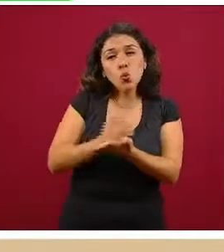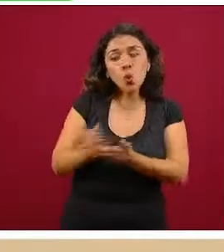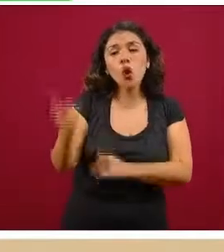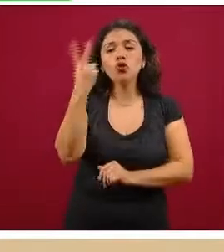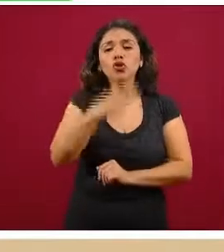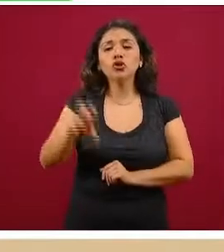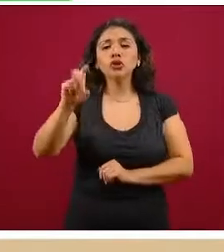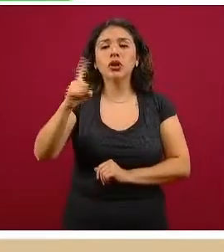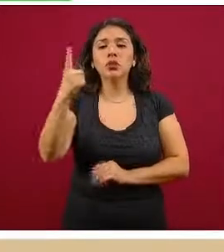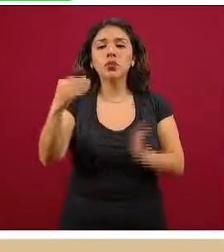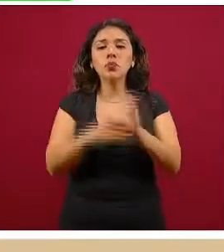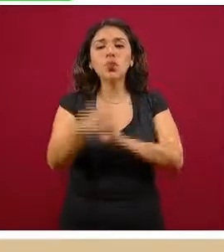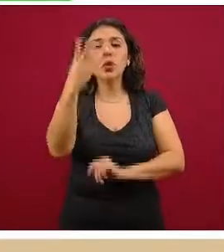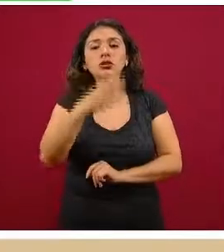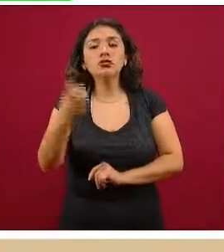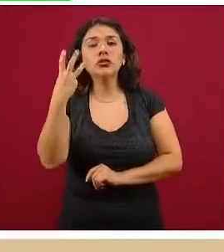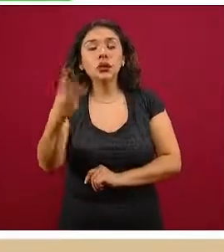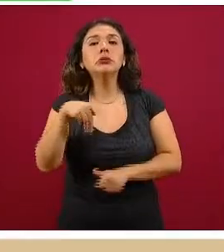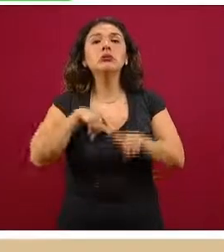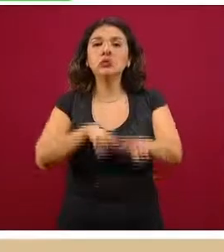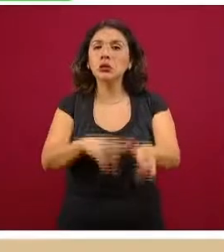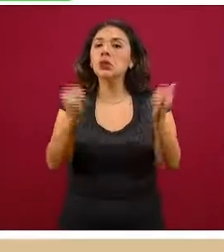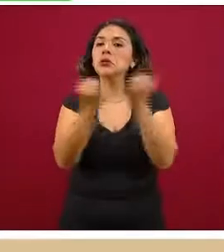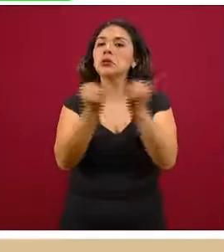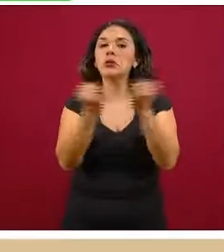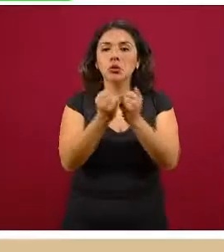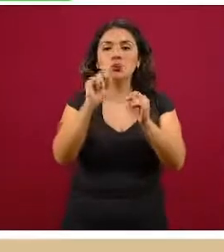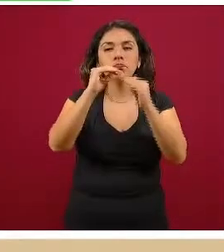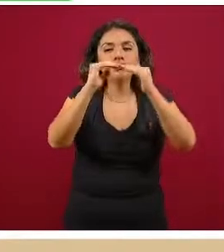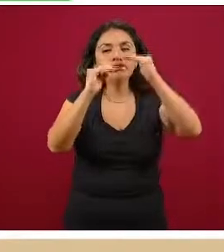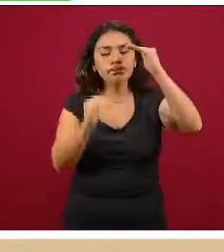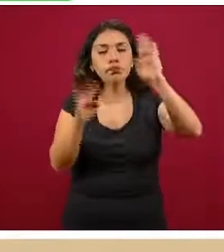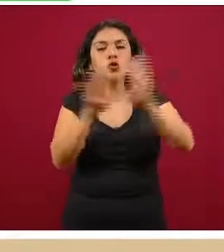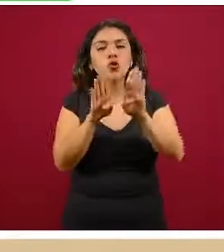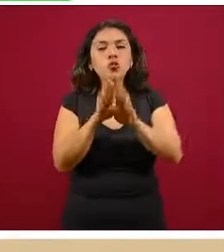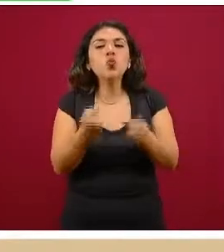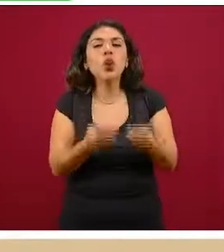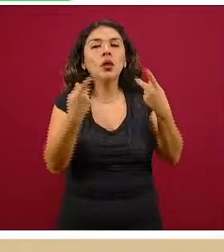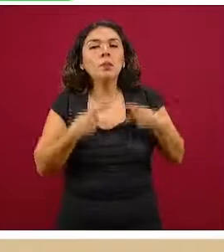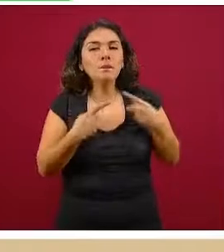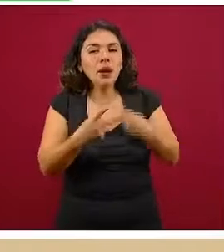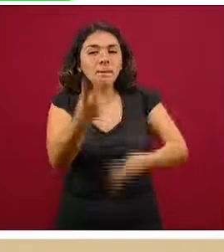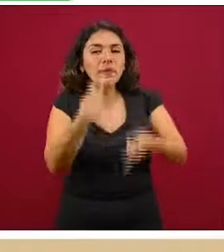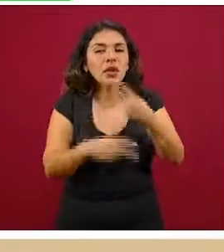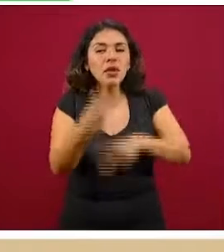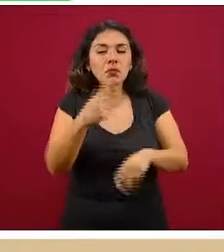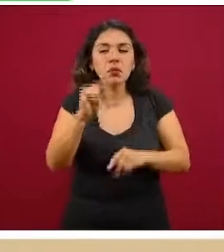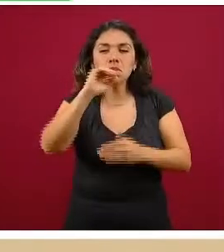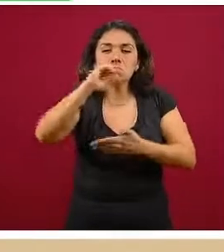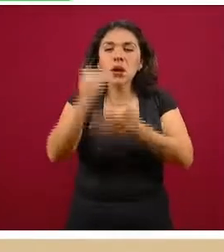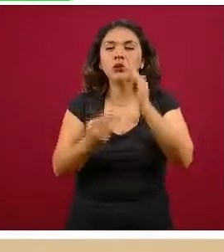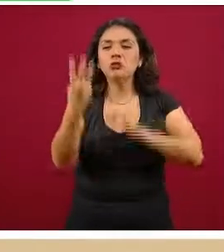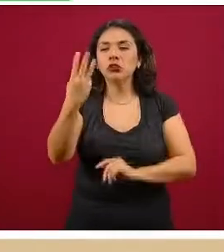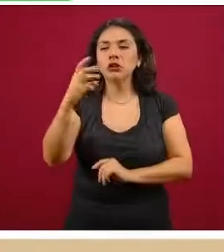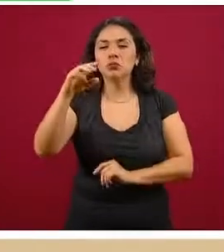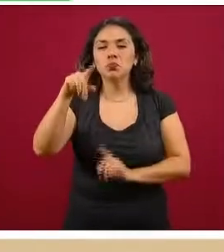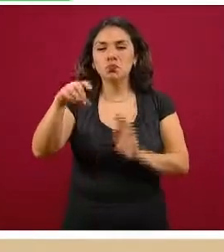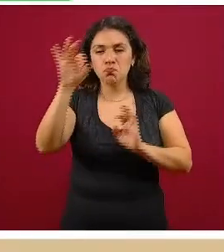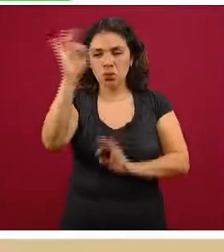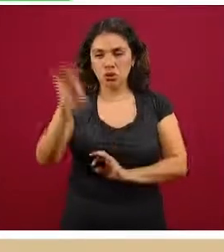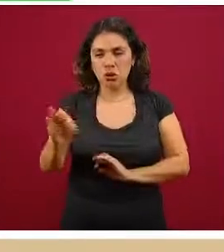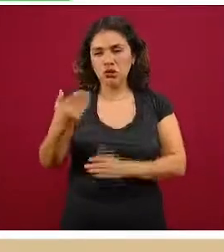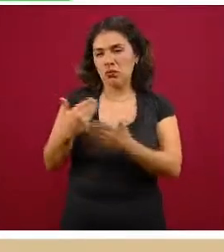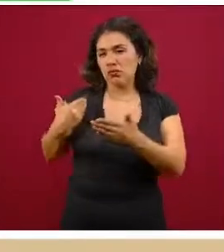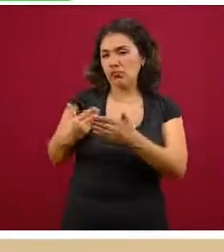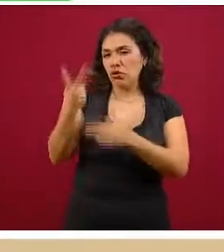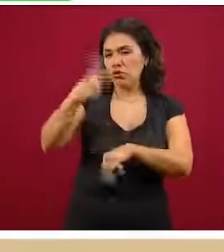231,403, también continúan con la misma tendencia en función de los casos. Hubo una disminución de -3% en las últimas 2 semanas, esto